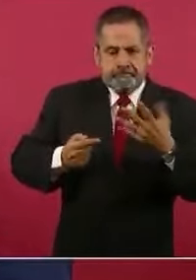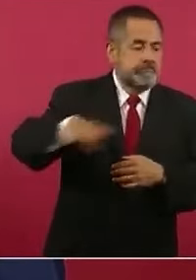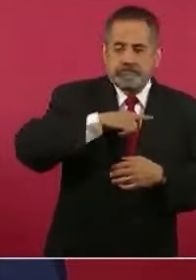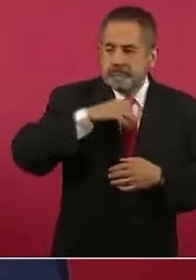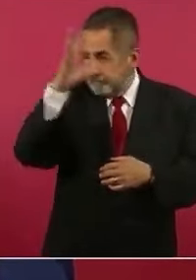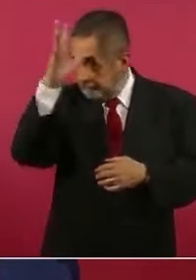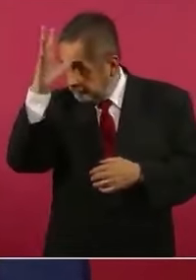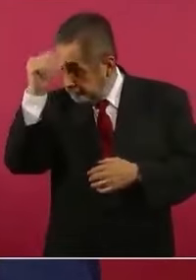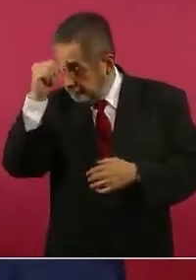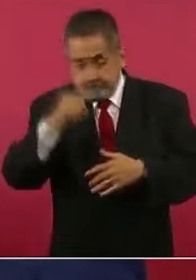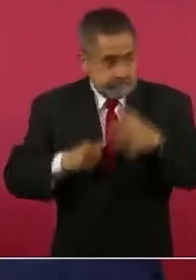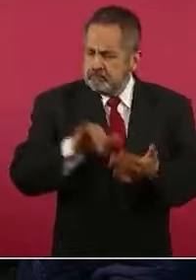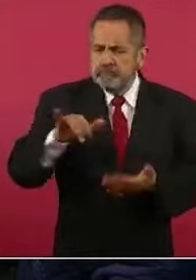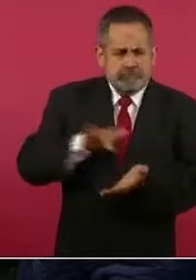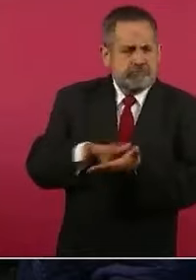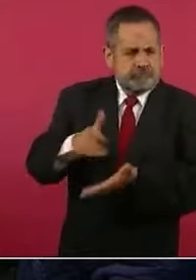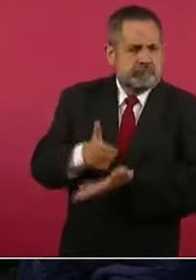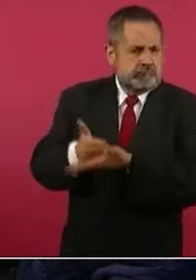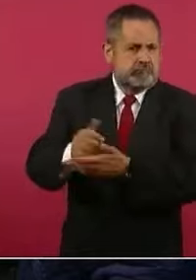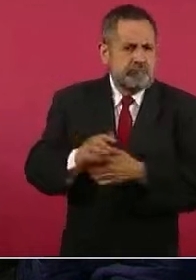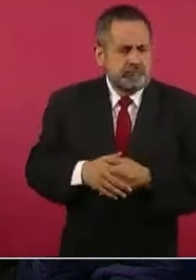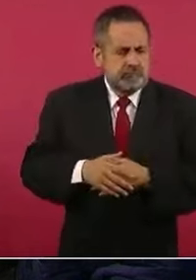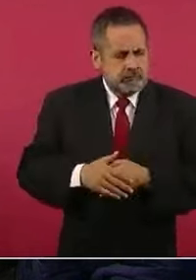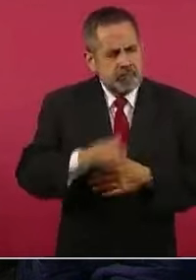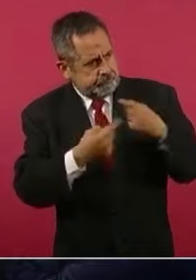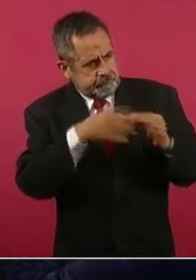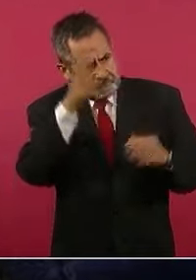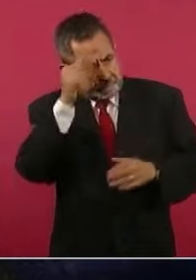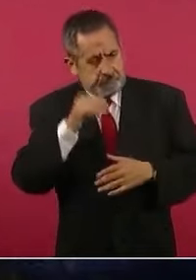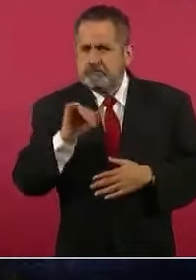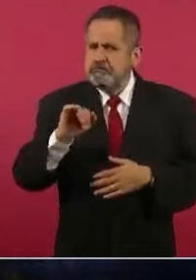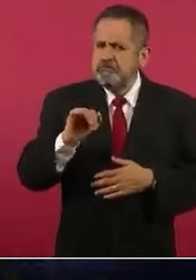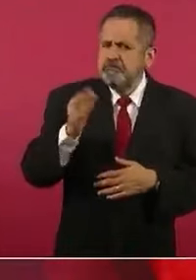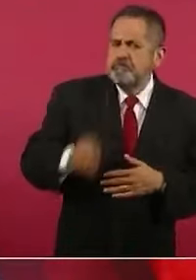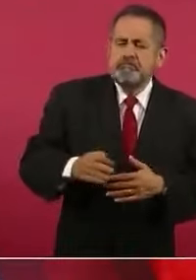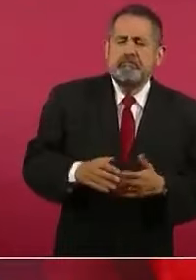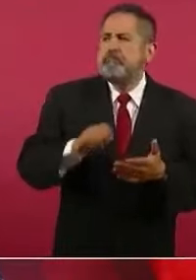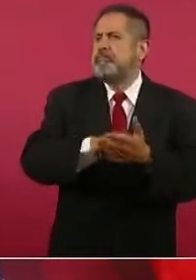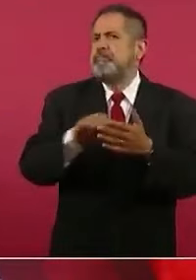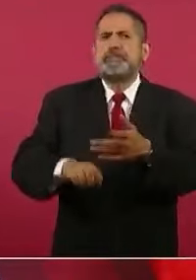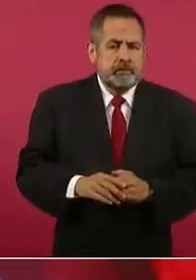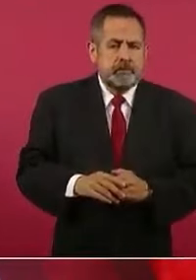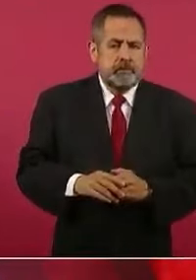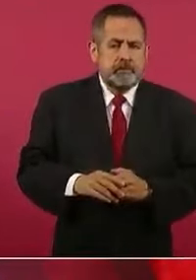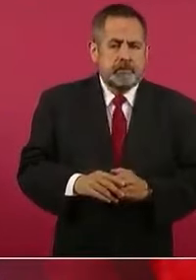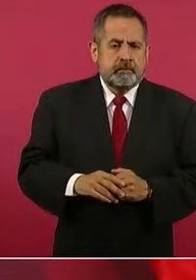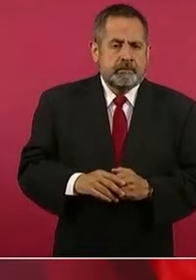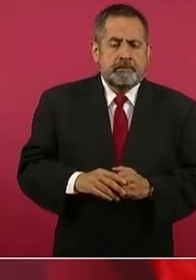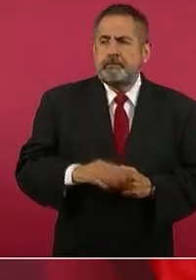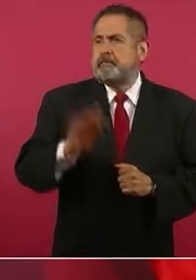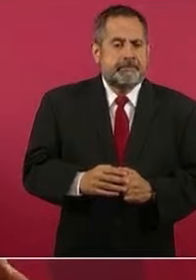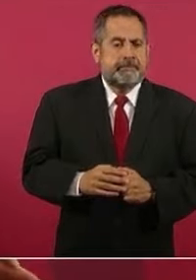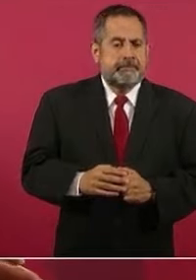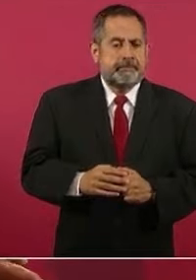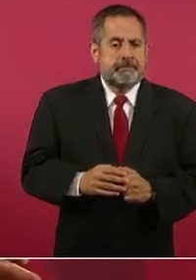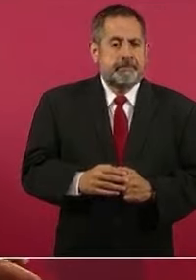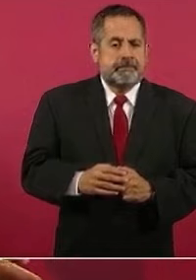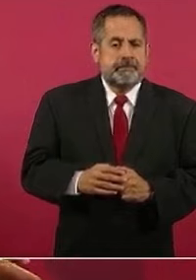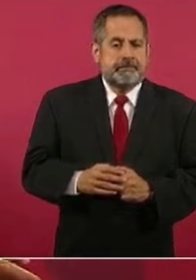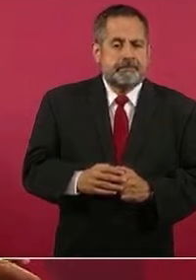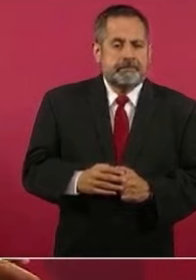acuerdos, porque los empresarios ayudan si se les hace un planteamiento. Por ejemplo, que se les deje